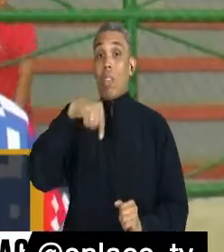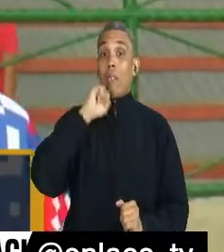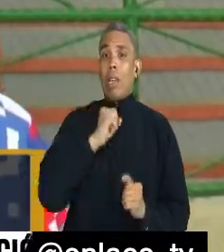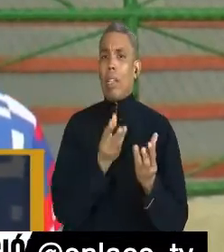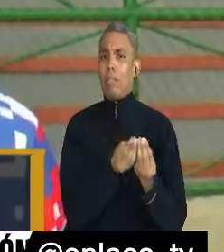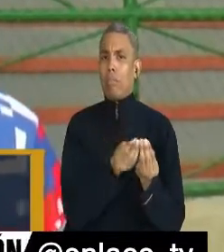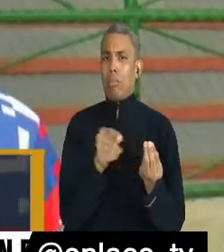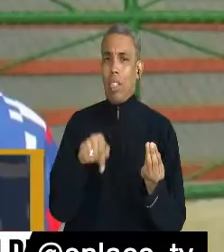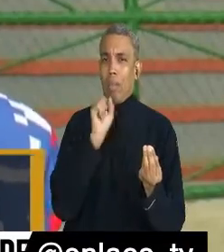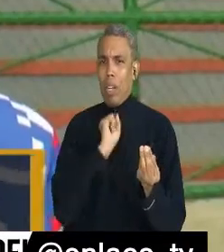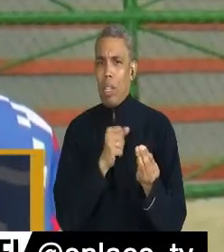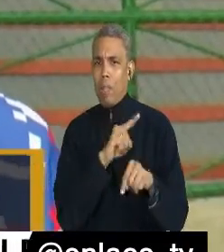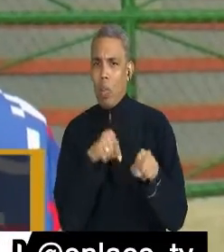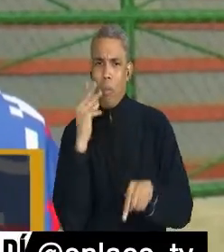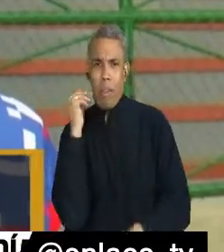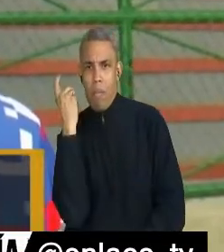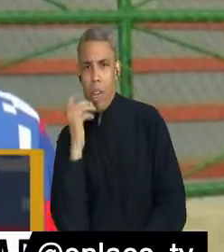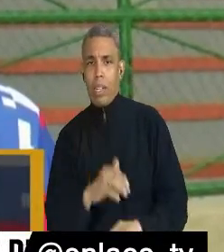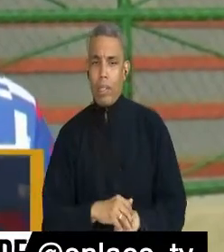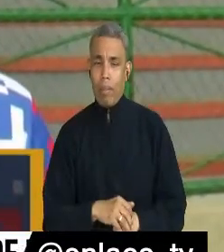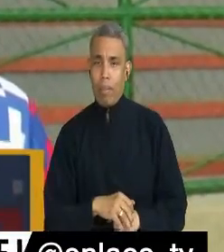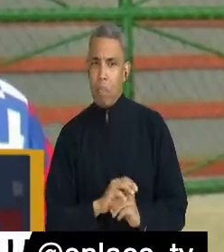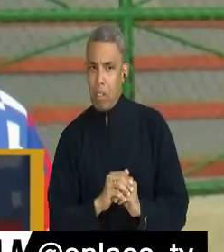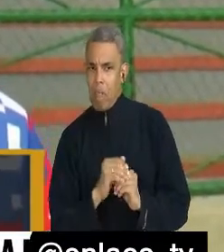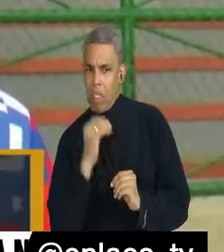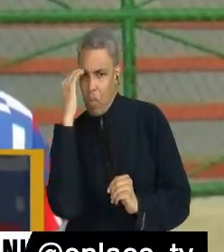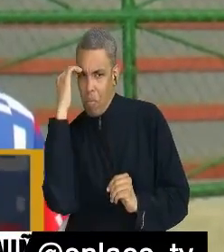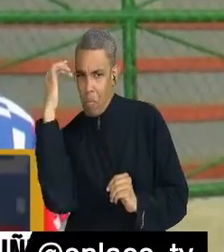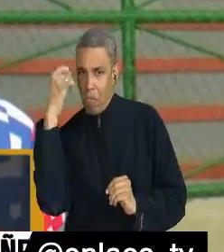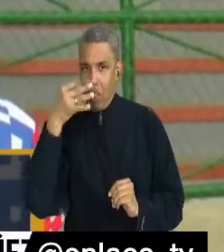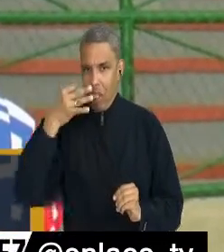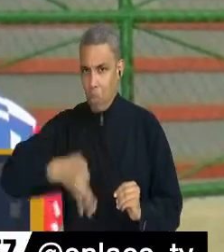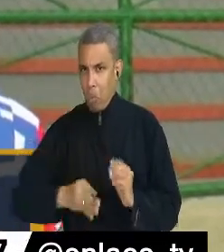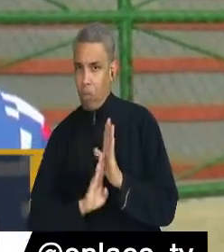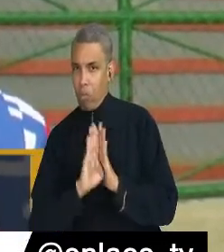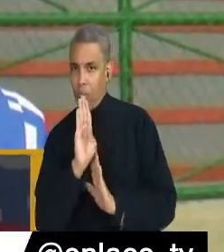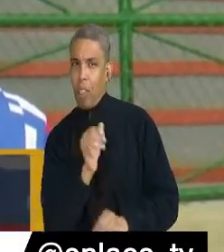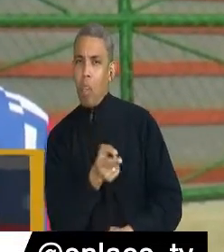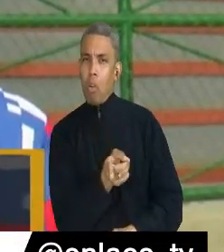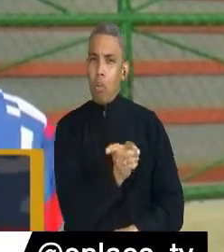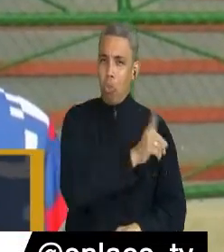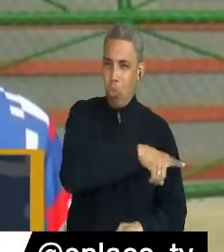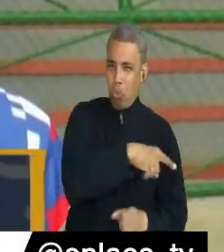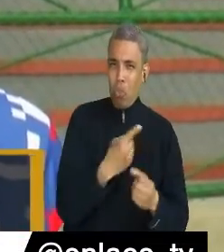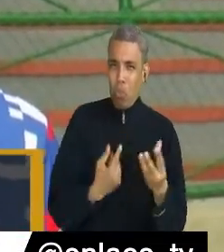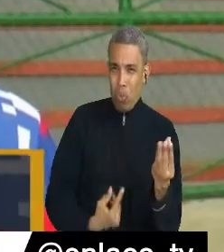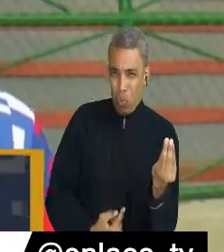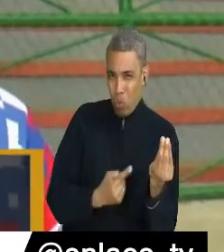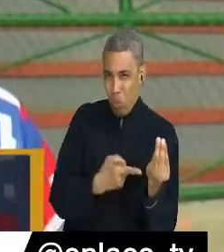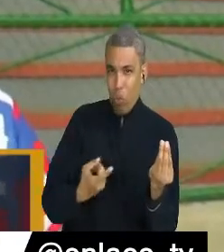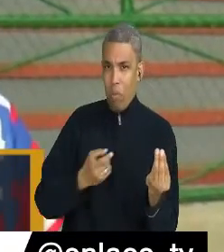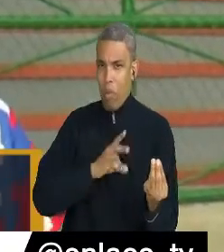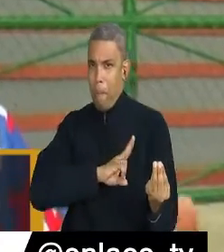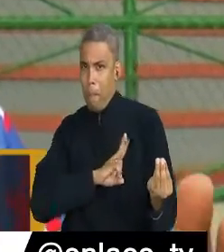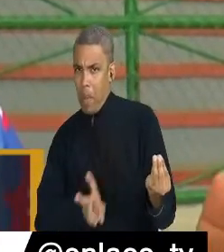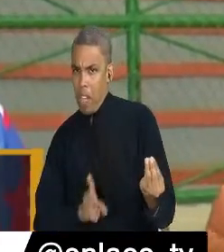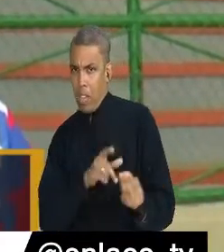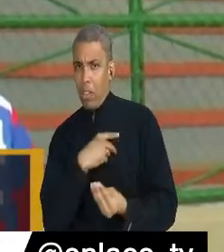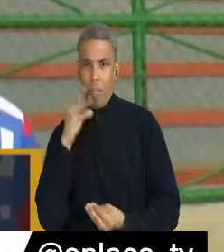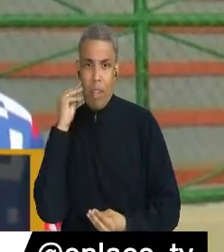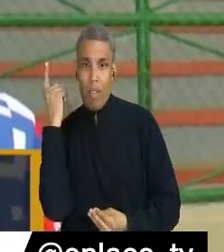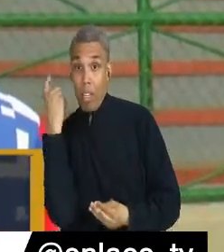hay un equipo de valle del que también tiene buenas proyecciones y ha mantenido un buen nivel